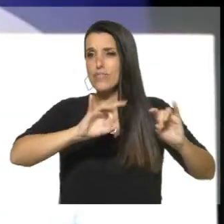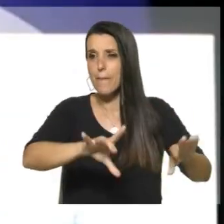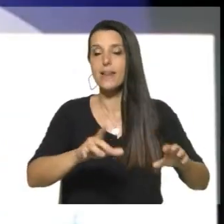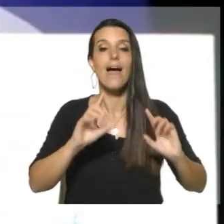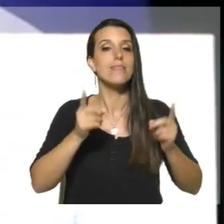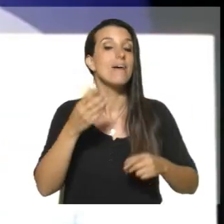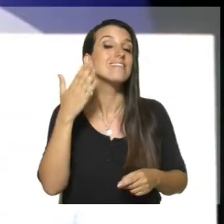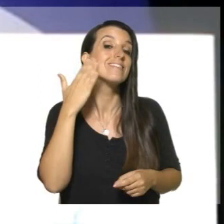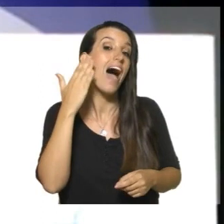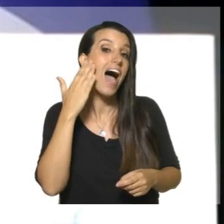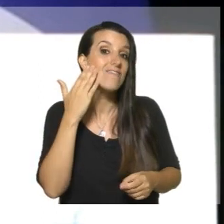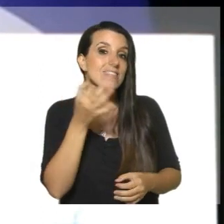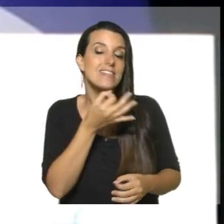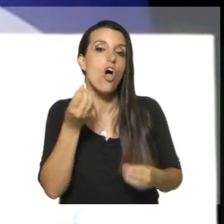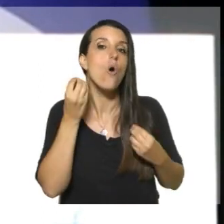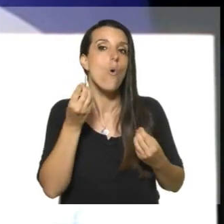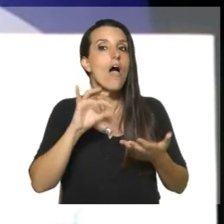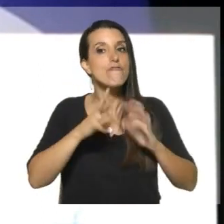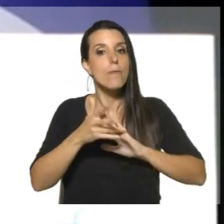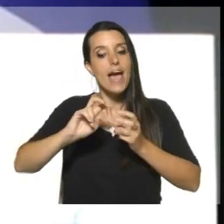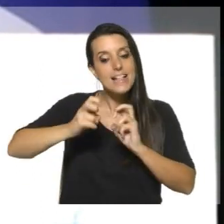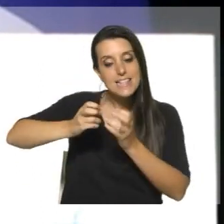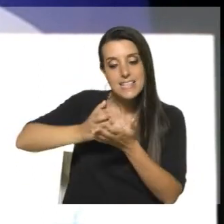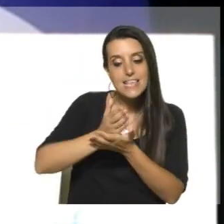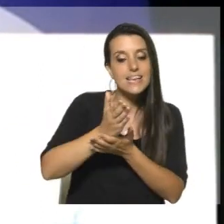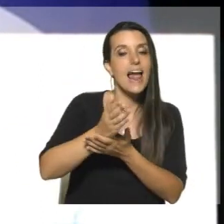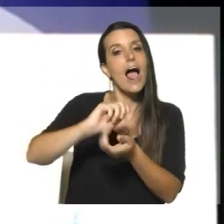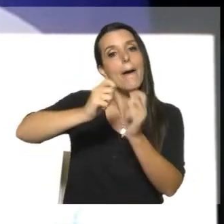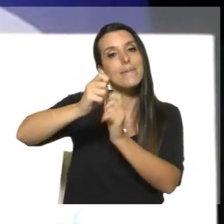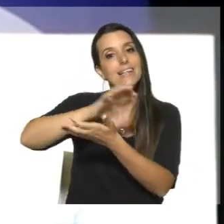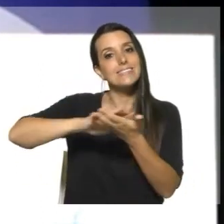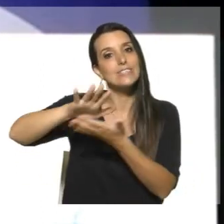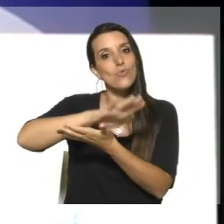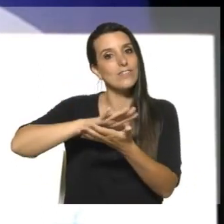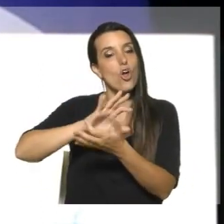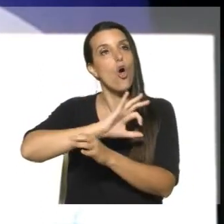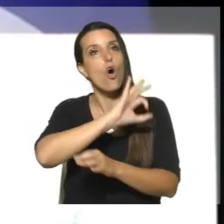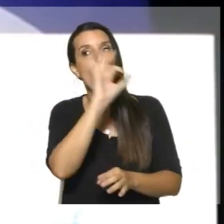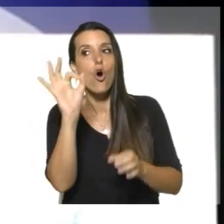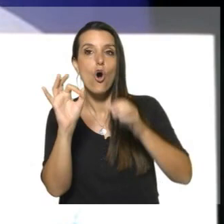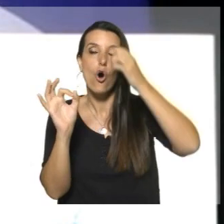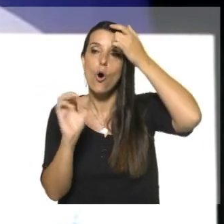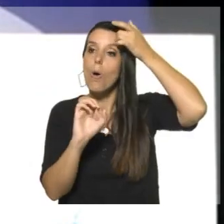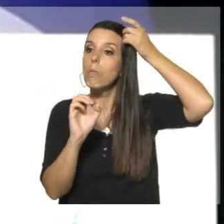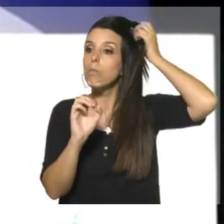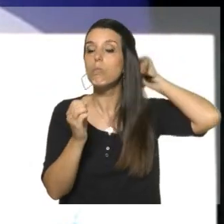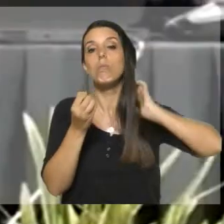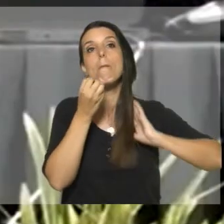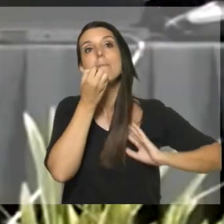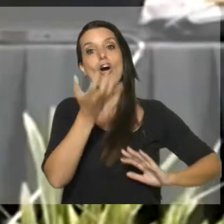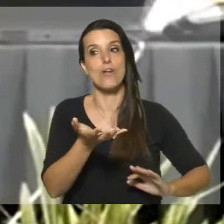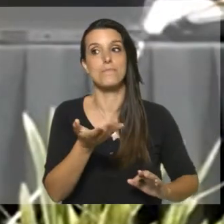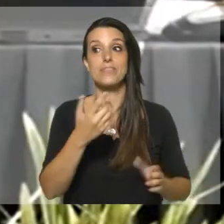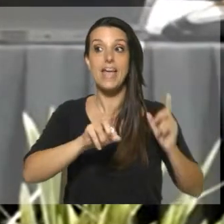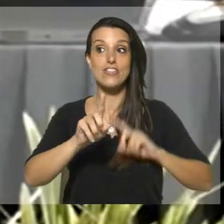sino también sabemos el camino que podemos recorrer para revertirlo o para generar el bien. Y